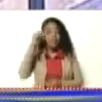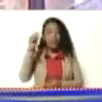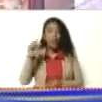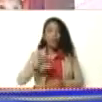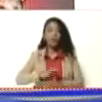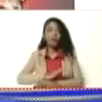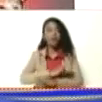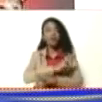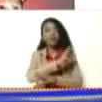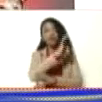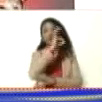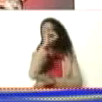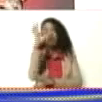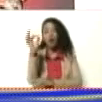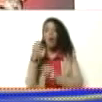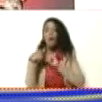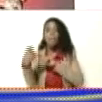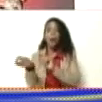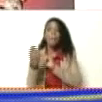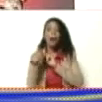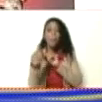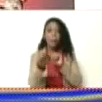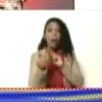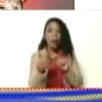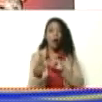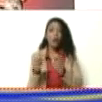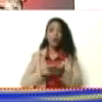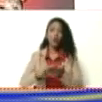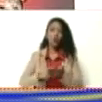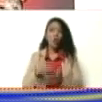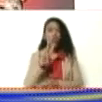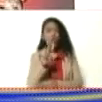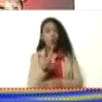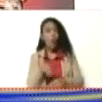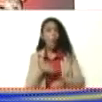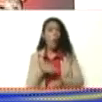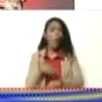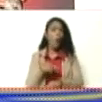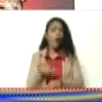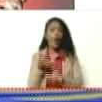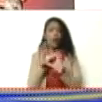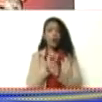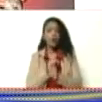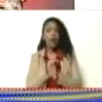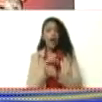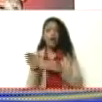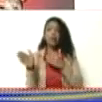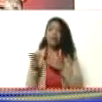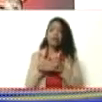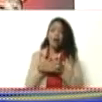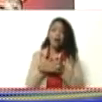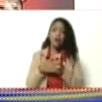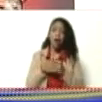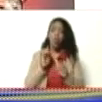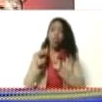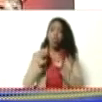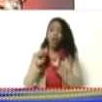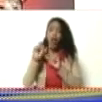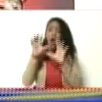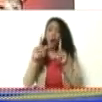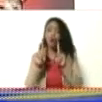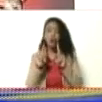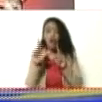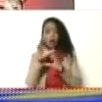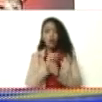enteros discutiendo, como que eso fuera la solución, 2 horas en la noche. Que si cierran los bares a las 11 de la noche o